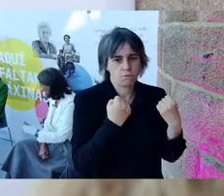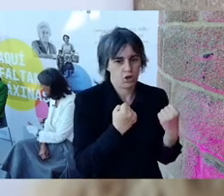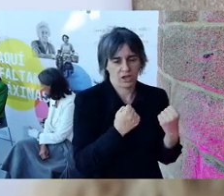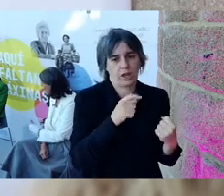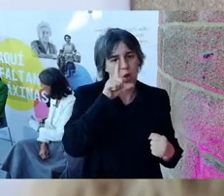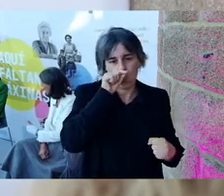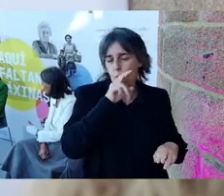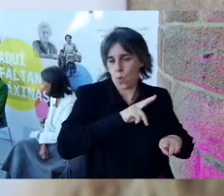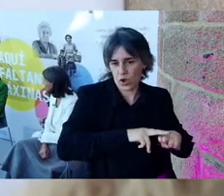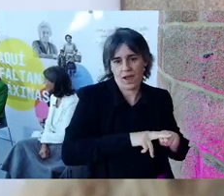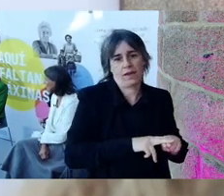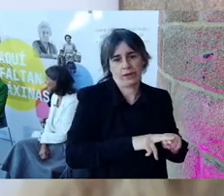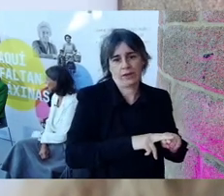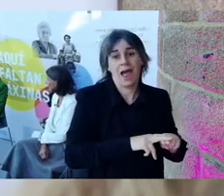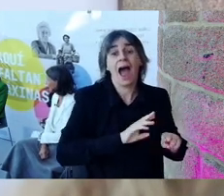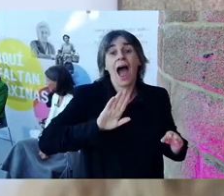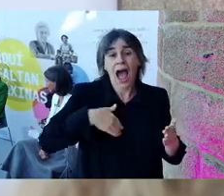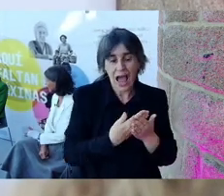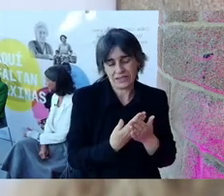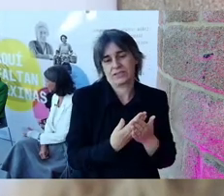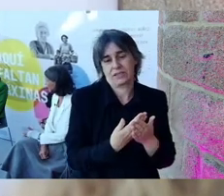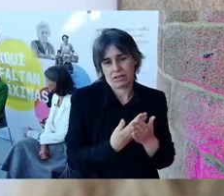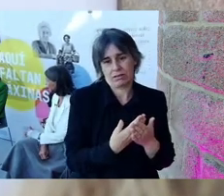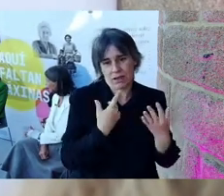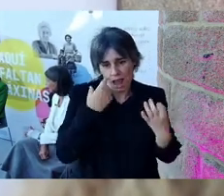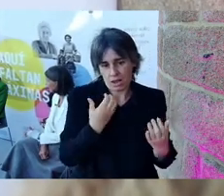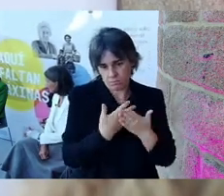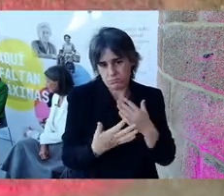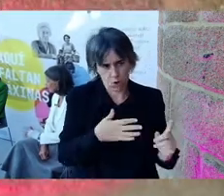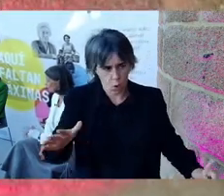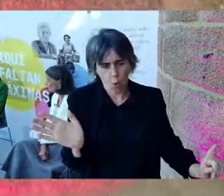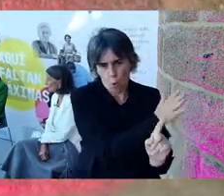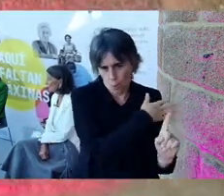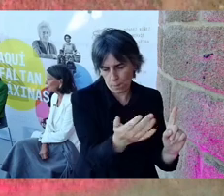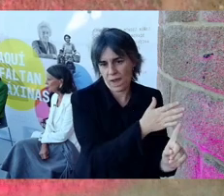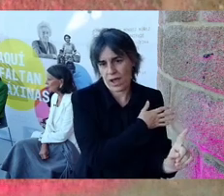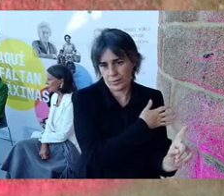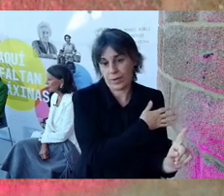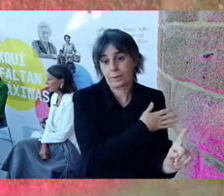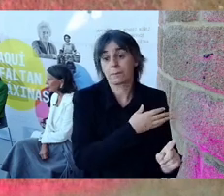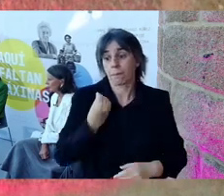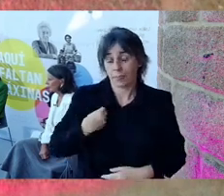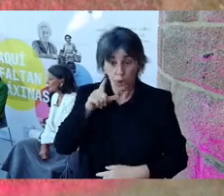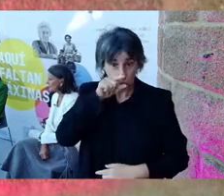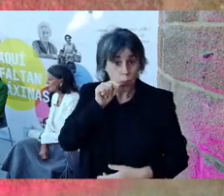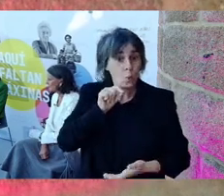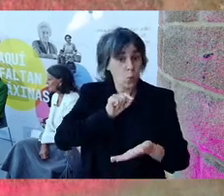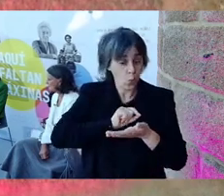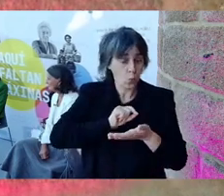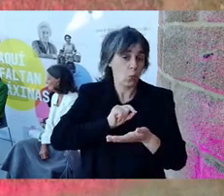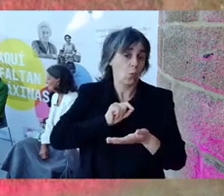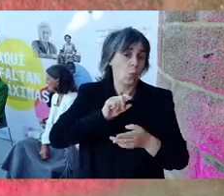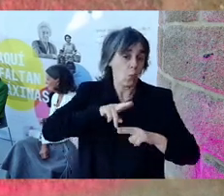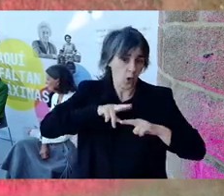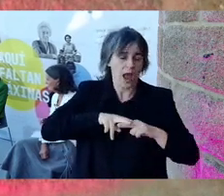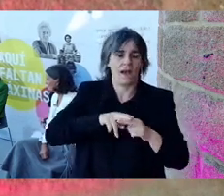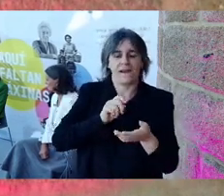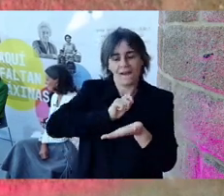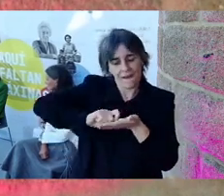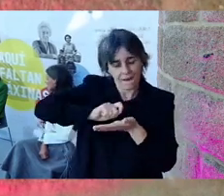la que, además de todo eso, golpeaba físicamente. Ella se queja en una carta que recoge la Compostelana